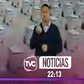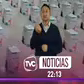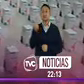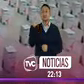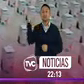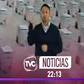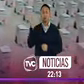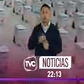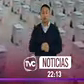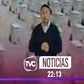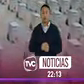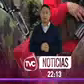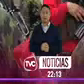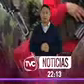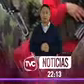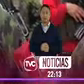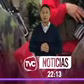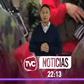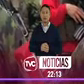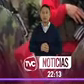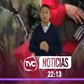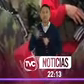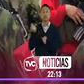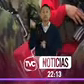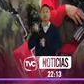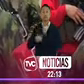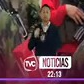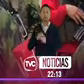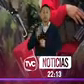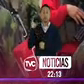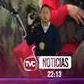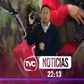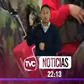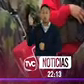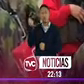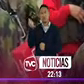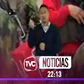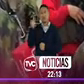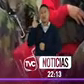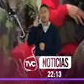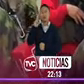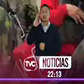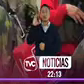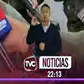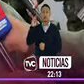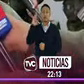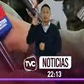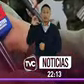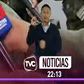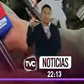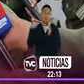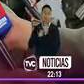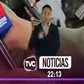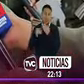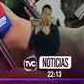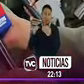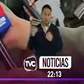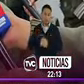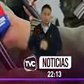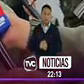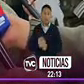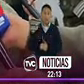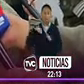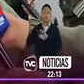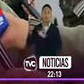Colombia excede al valor real. Se comercializa en Colombia entre 60 y 70 mil dólares. Regresar al lado ecuatoriano